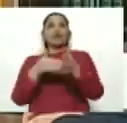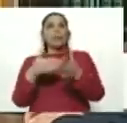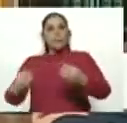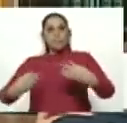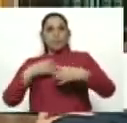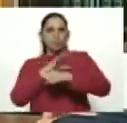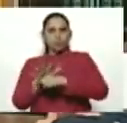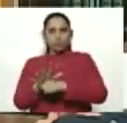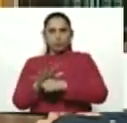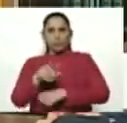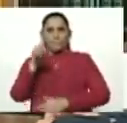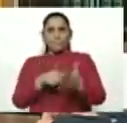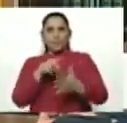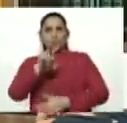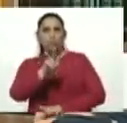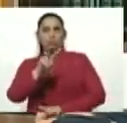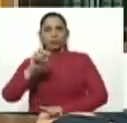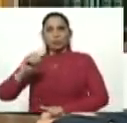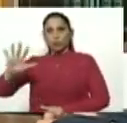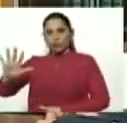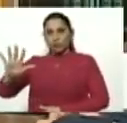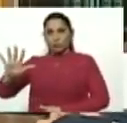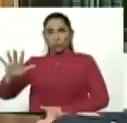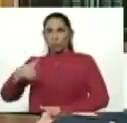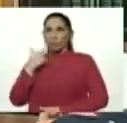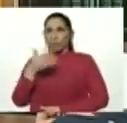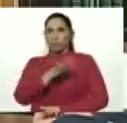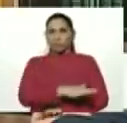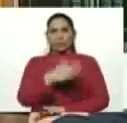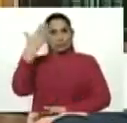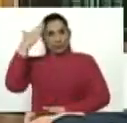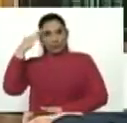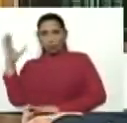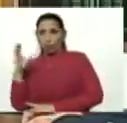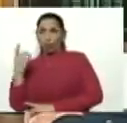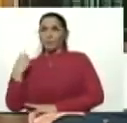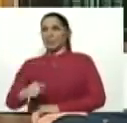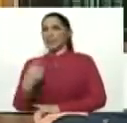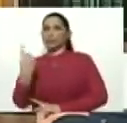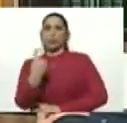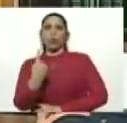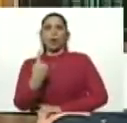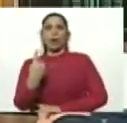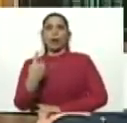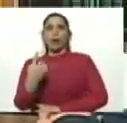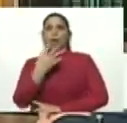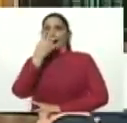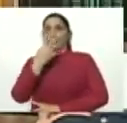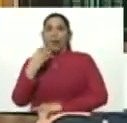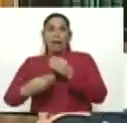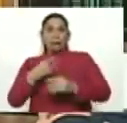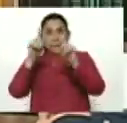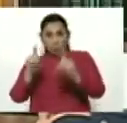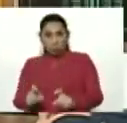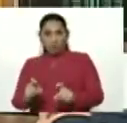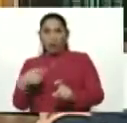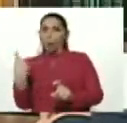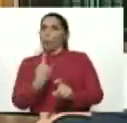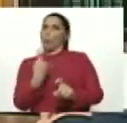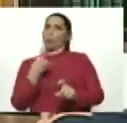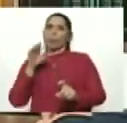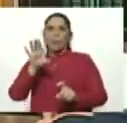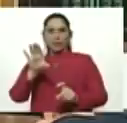y 1.205, sabiendo que Colombia tiene una sola máquina para hacer pruebas. Una, es el único